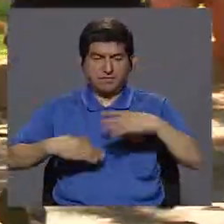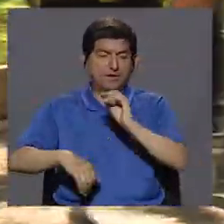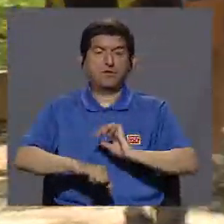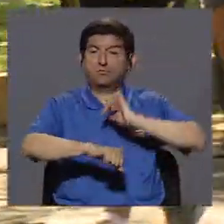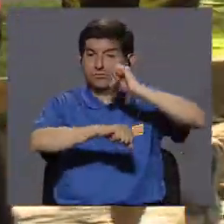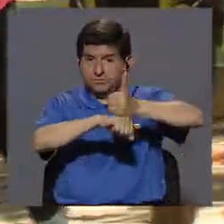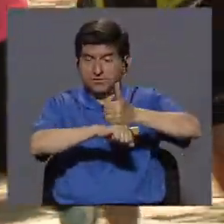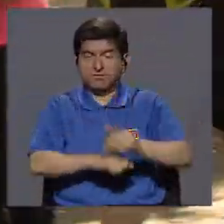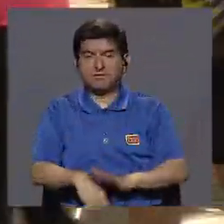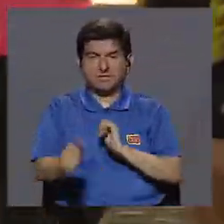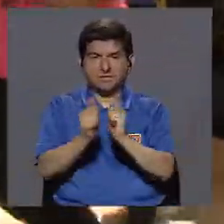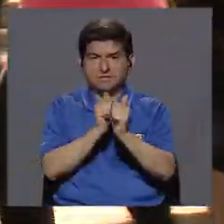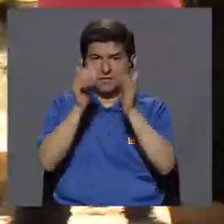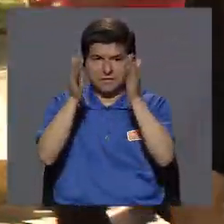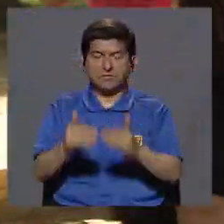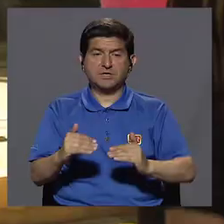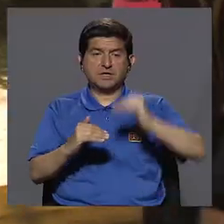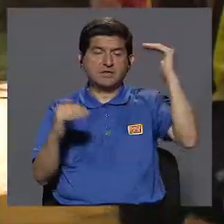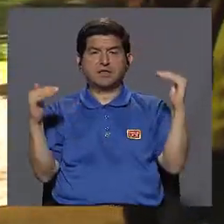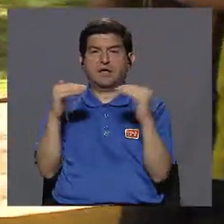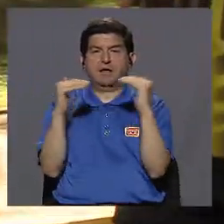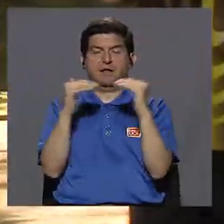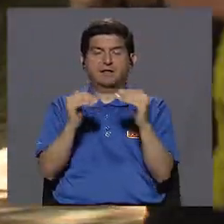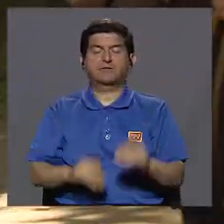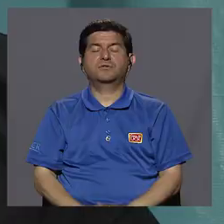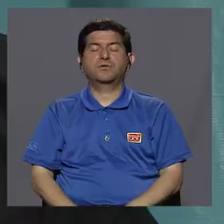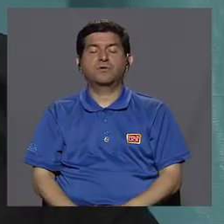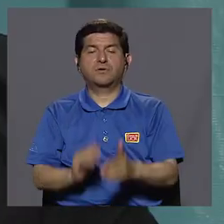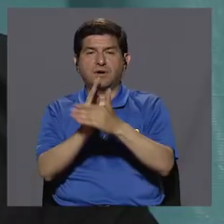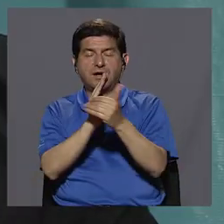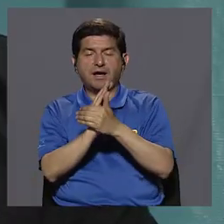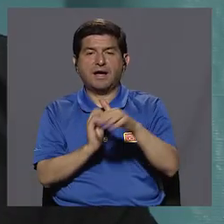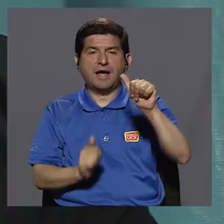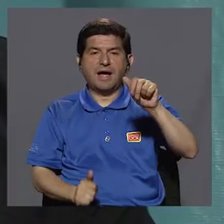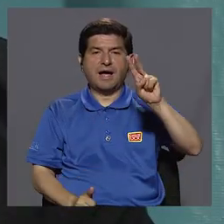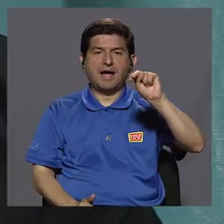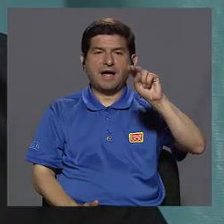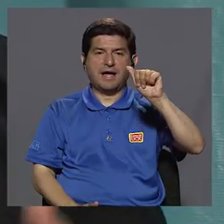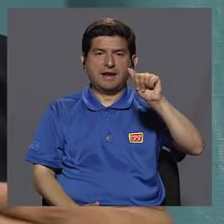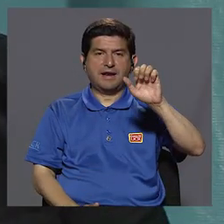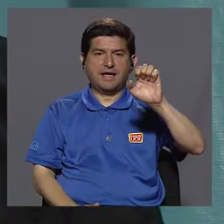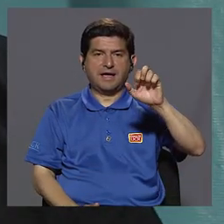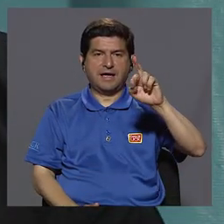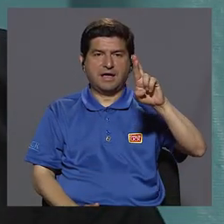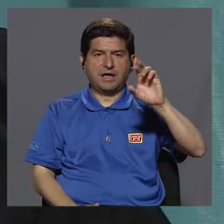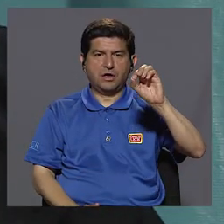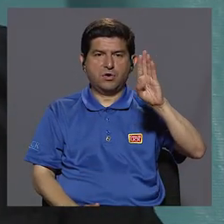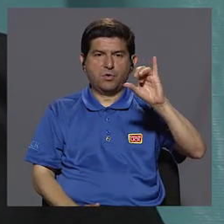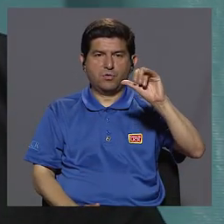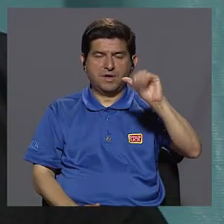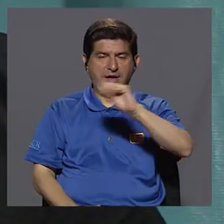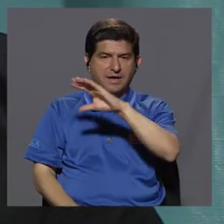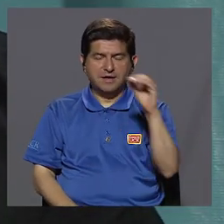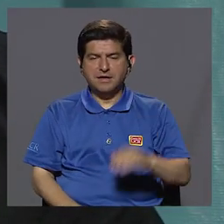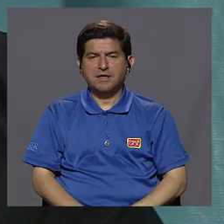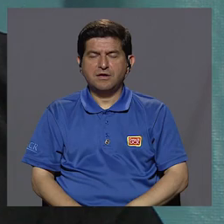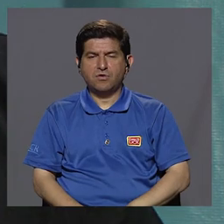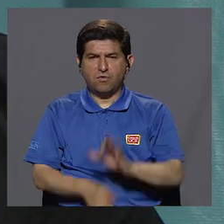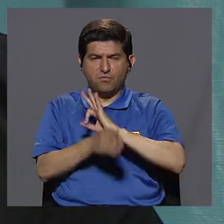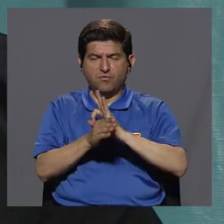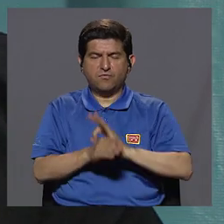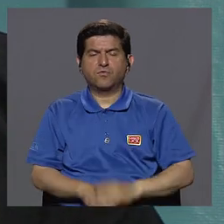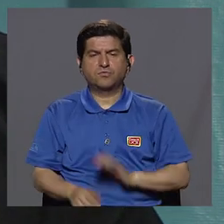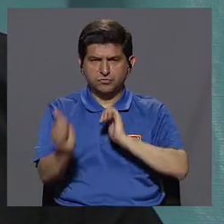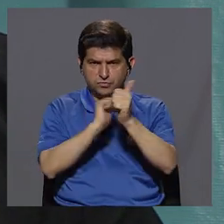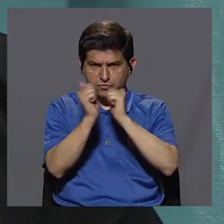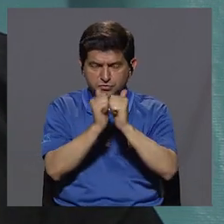determinar por ejemplo el deportista de alto rendimiento cuál es la capacidad en aeróbica y con base en eso y la fisiología del deporte poder llevarlos al